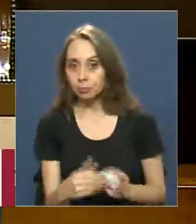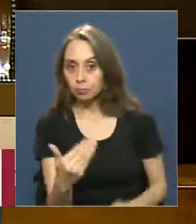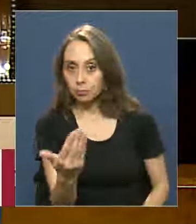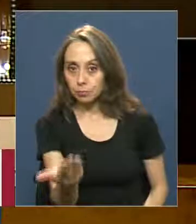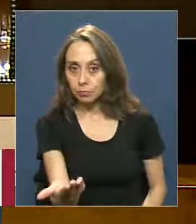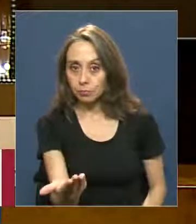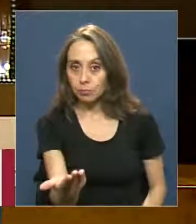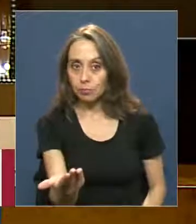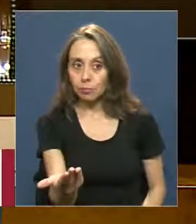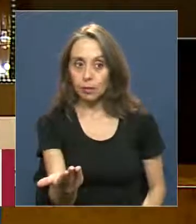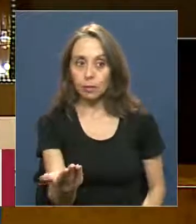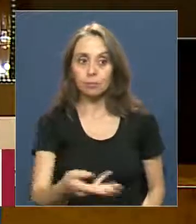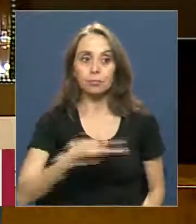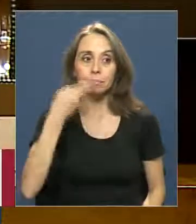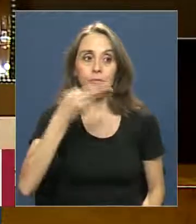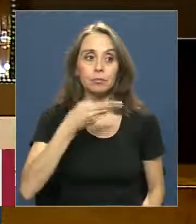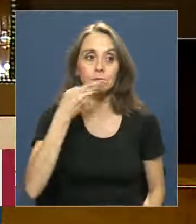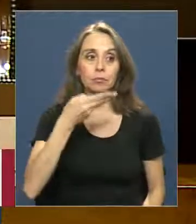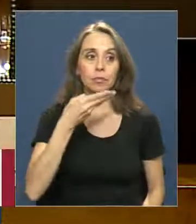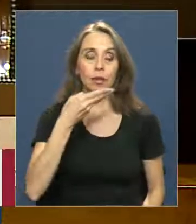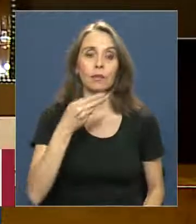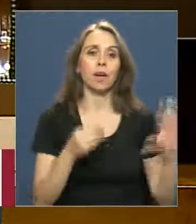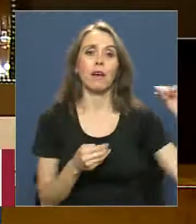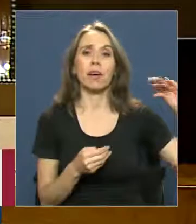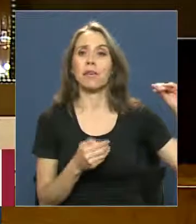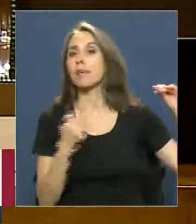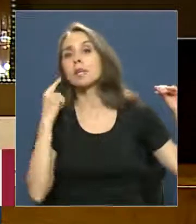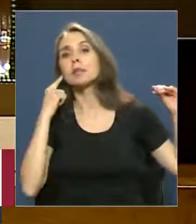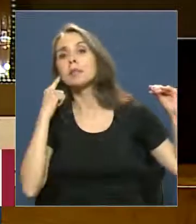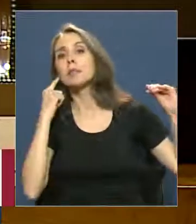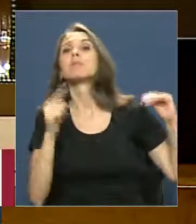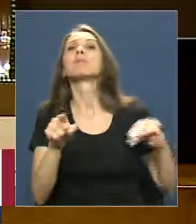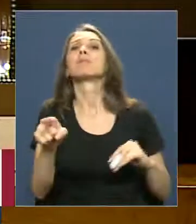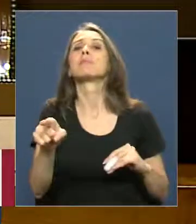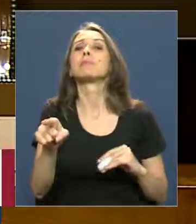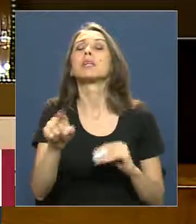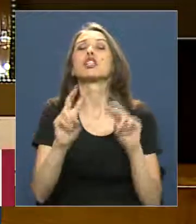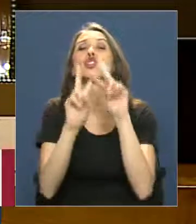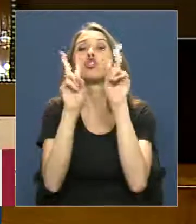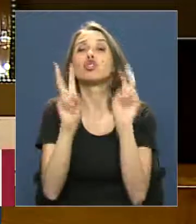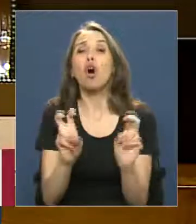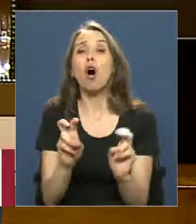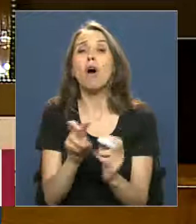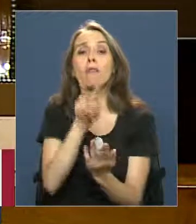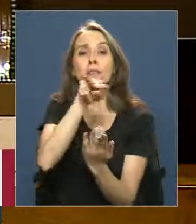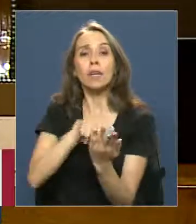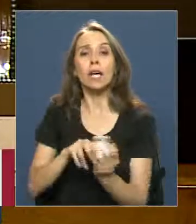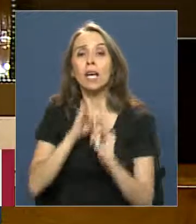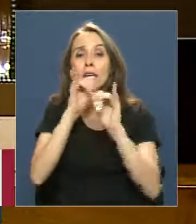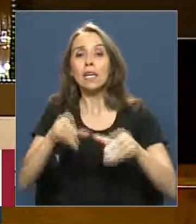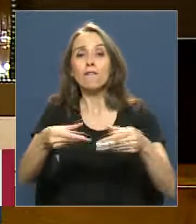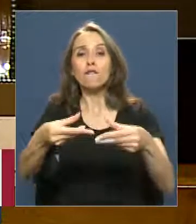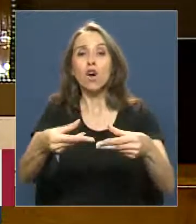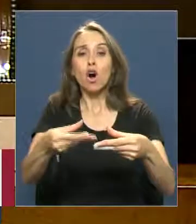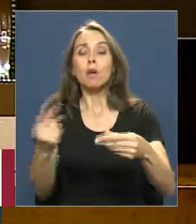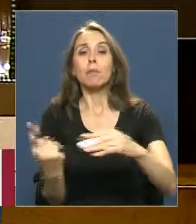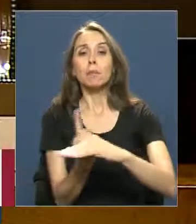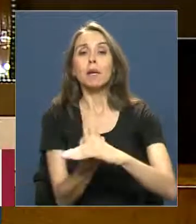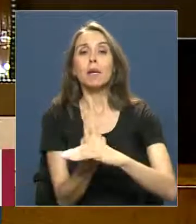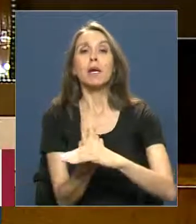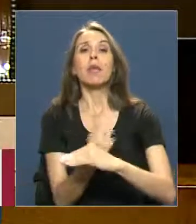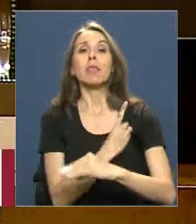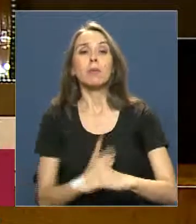Ofrecemos de inmediato entonces la palabra respecto al informe que ha señalado y ha informado la diputada Paulina